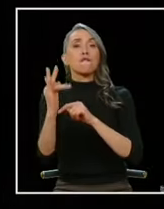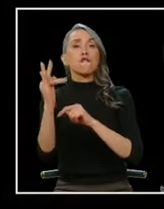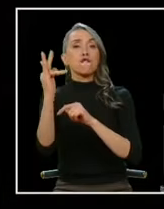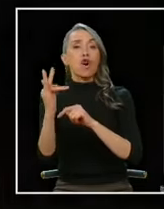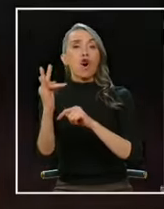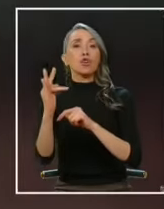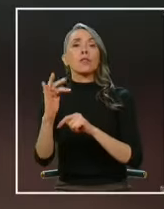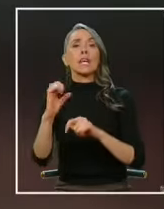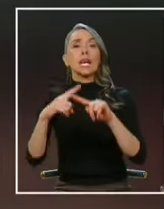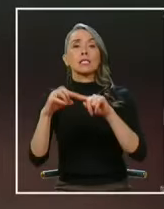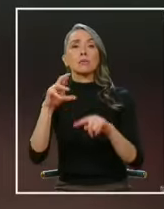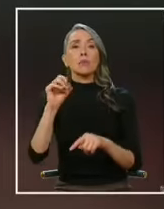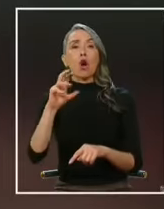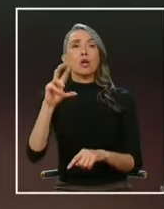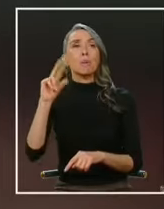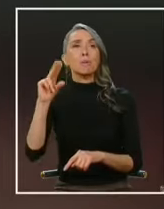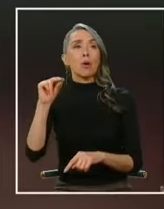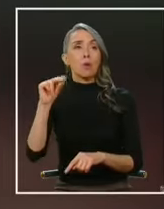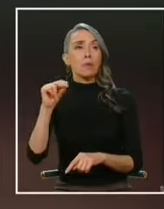gris plata.